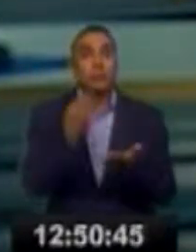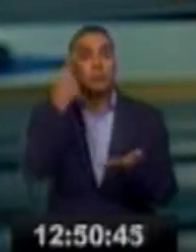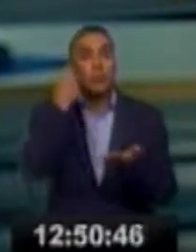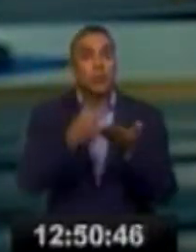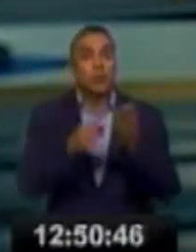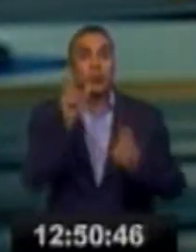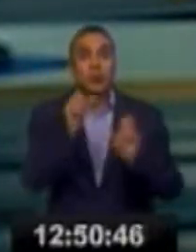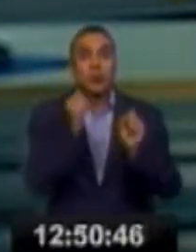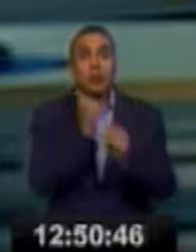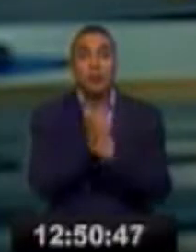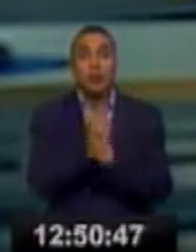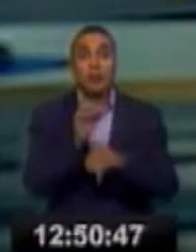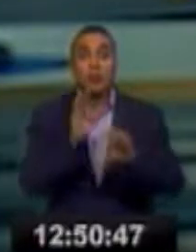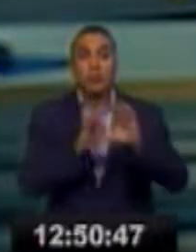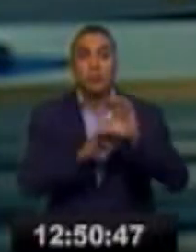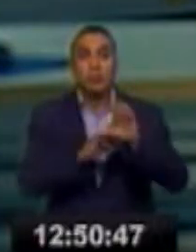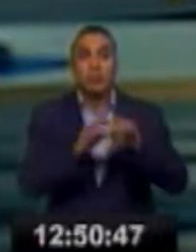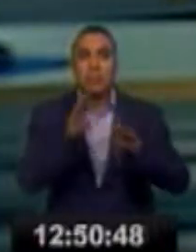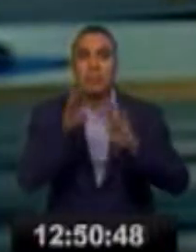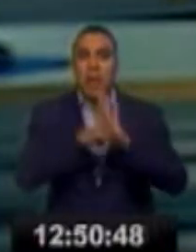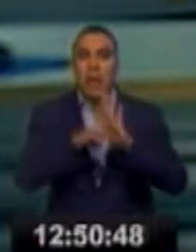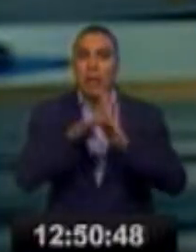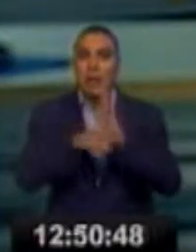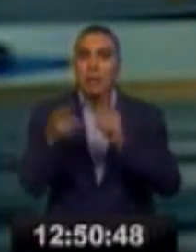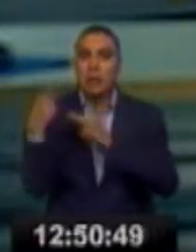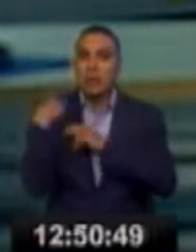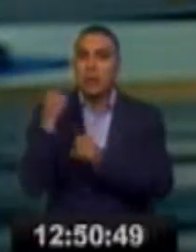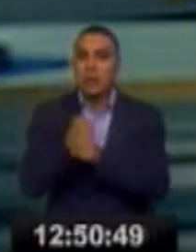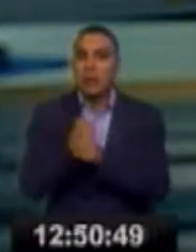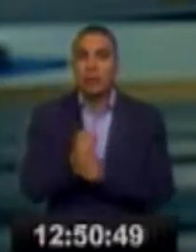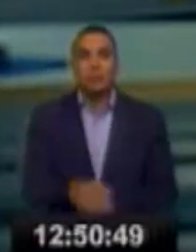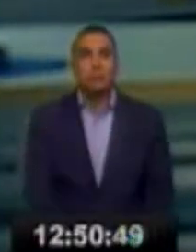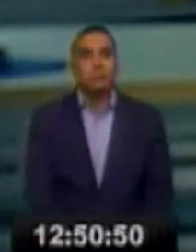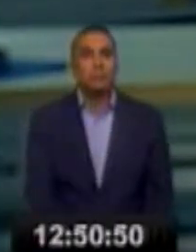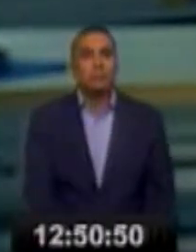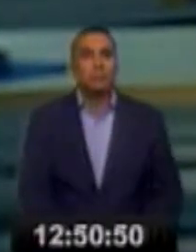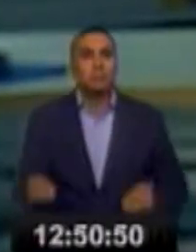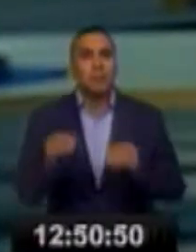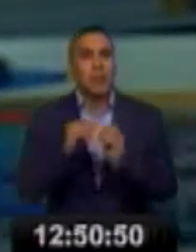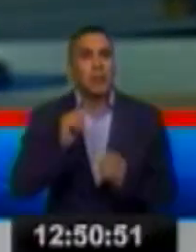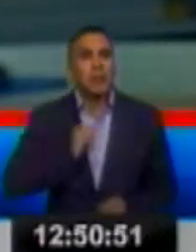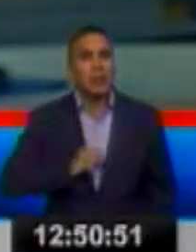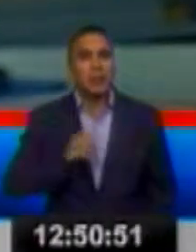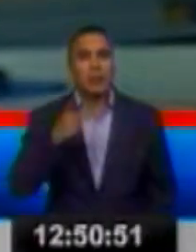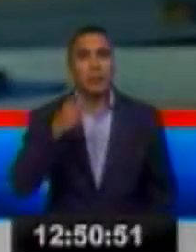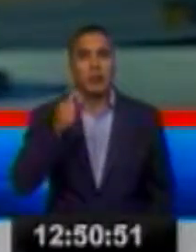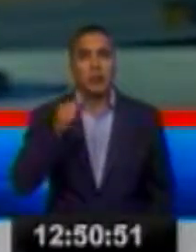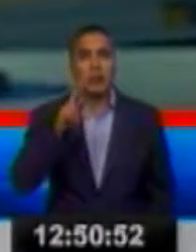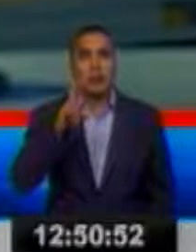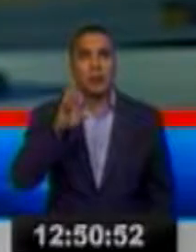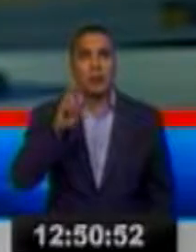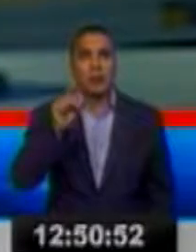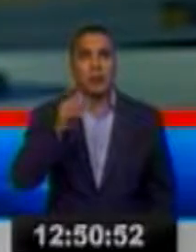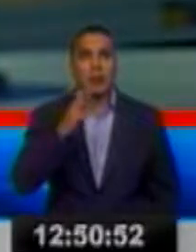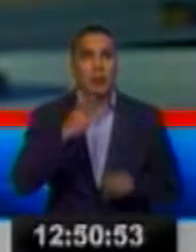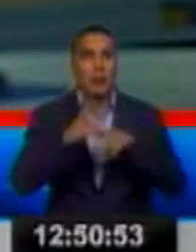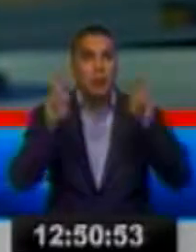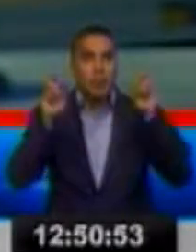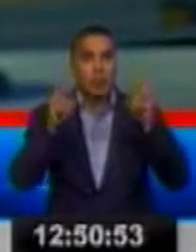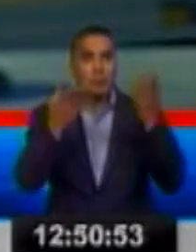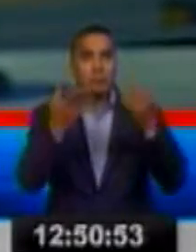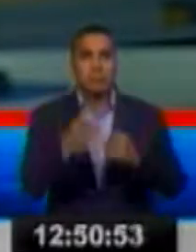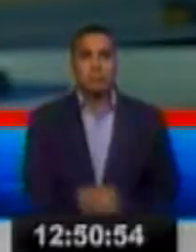limitar las funciones del Consejo de Participación Ciudadana. Nos amplía los detalles Karen Haro, quien sigue el tema.